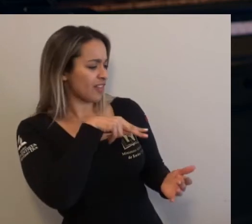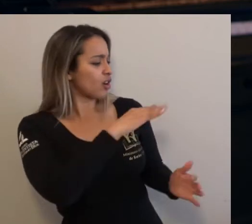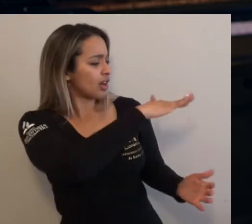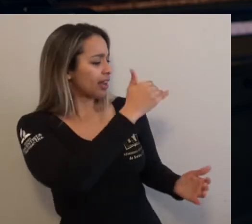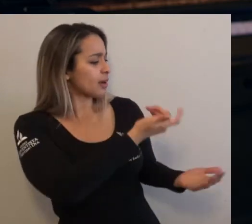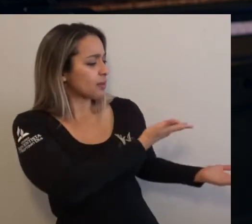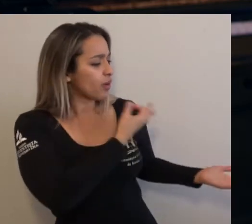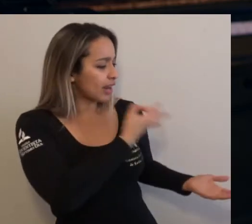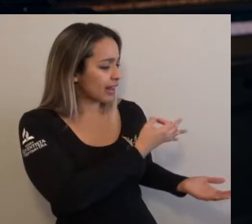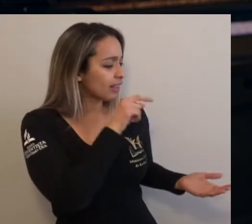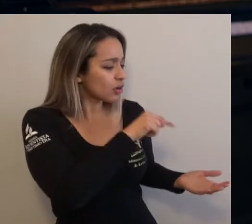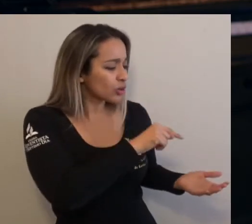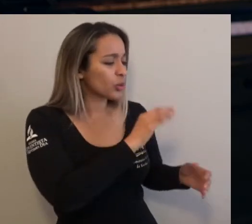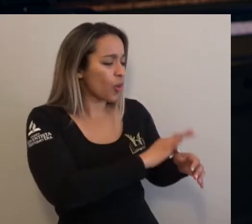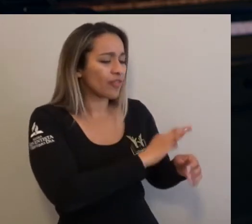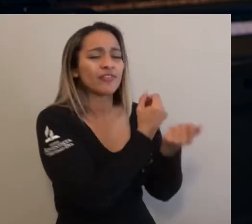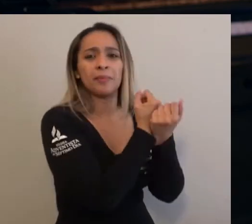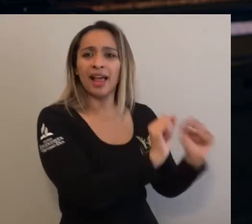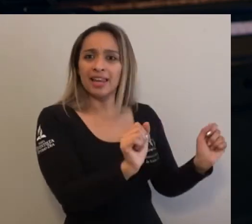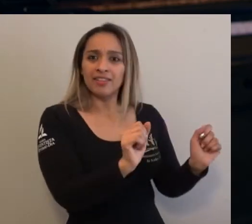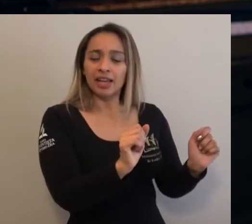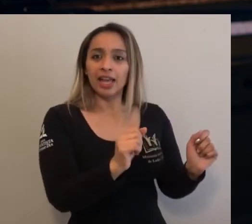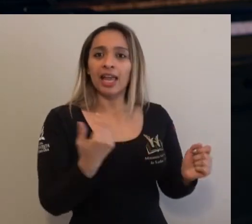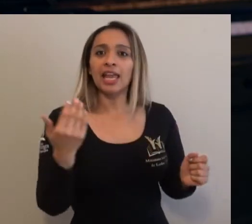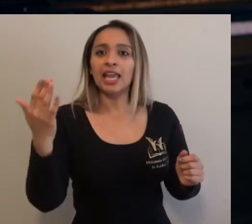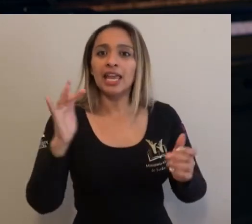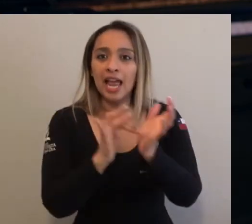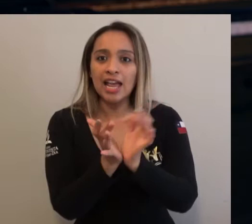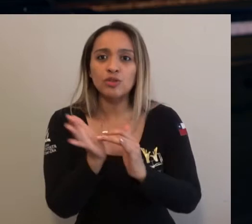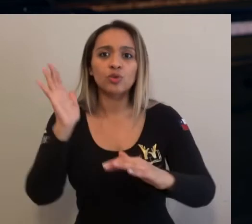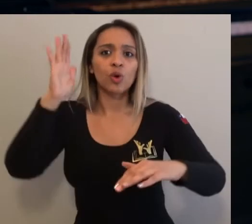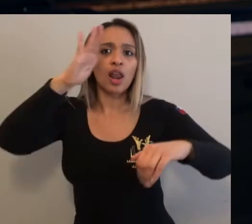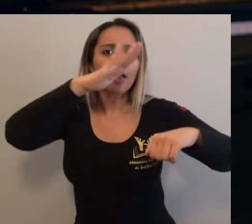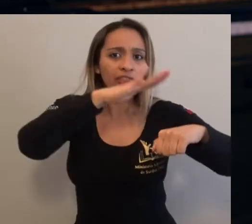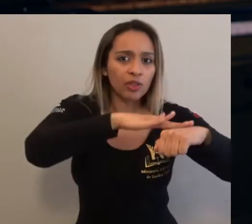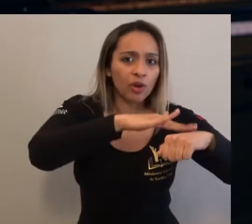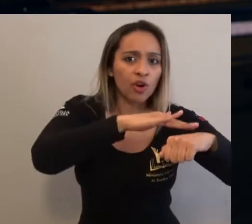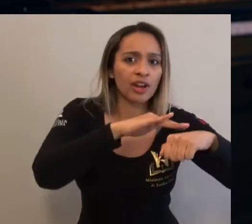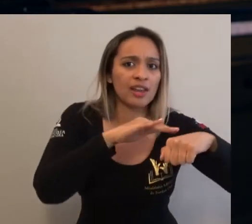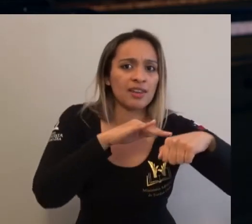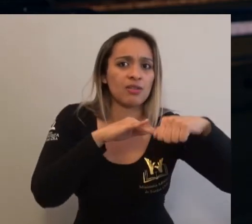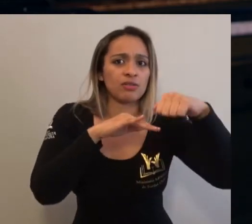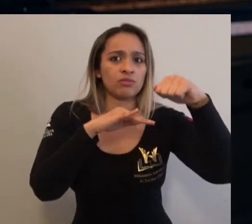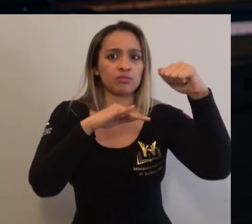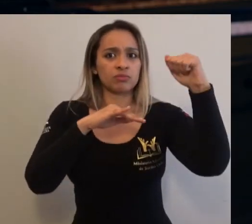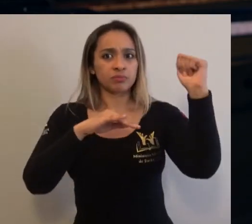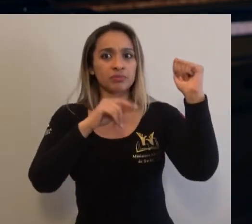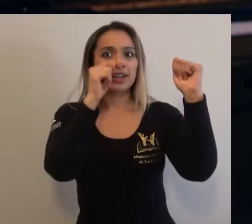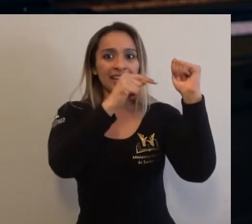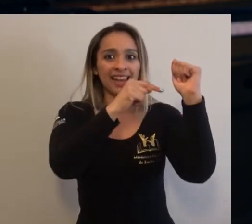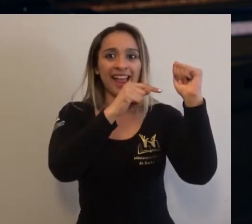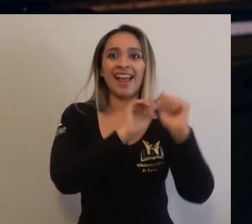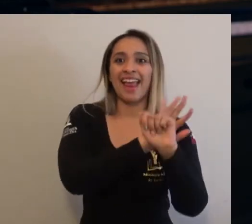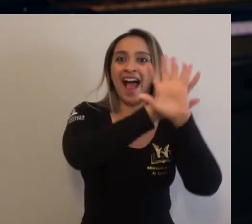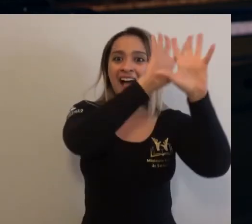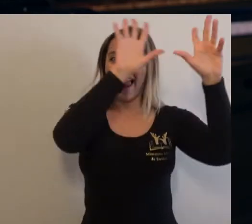le dijo, Mujer, eres libre de tu enfermedad. Y puso las manos sobre ella, y ella se enderezó luego y glorificaba a Dios.